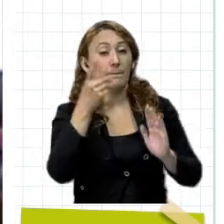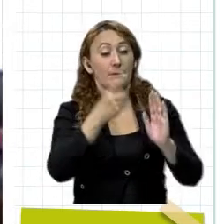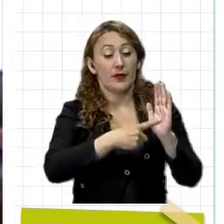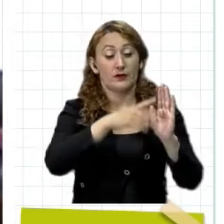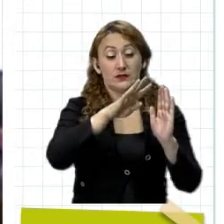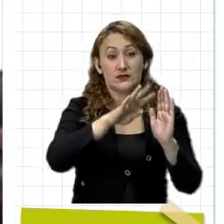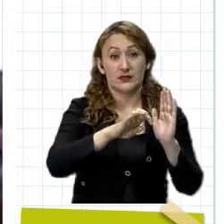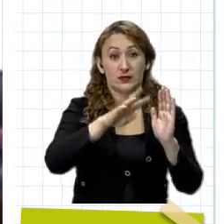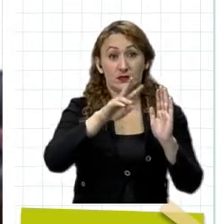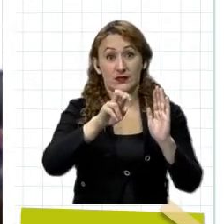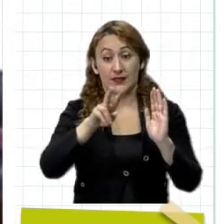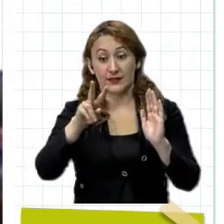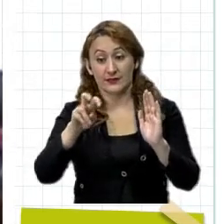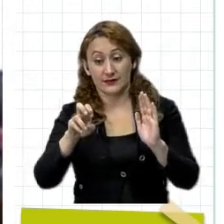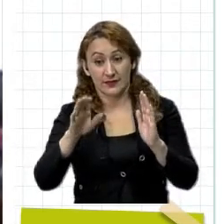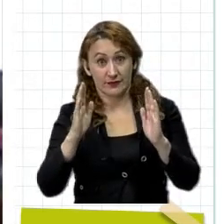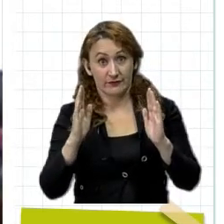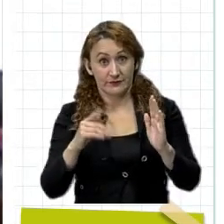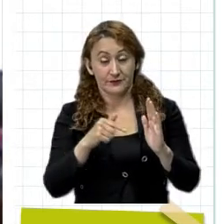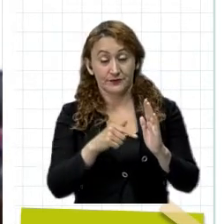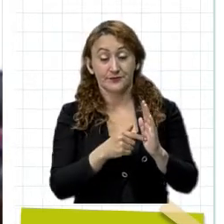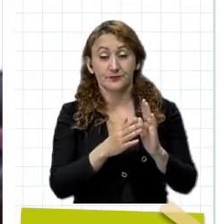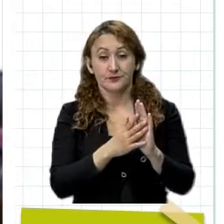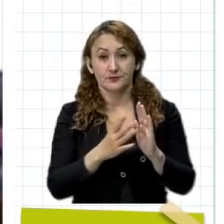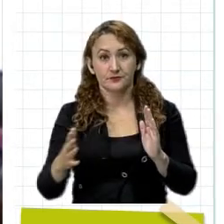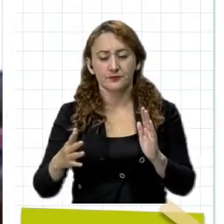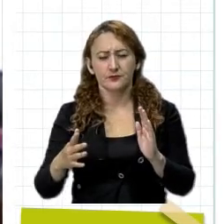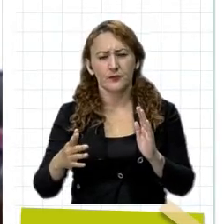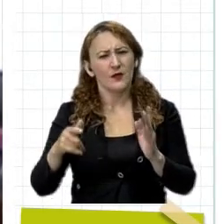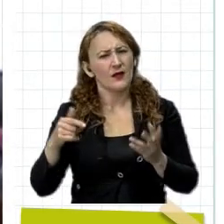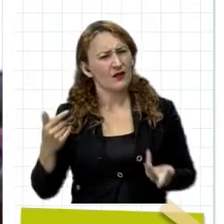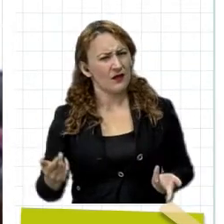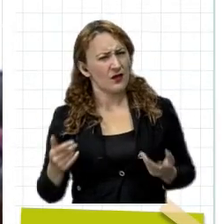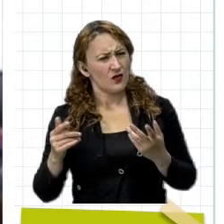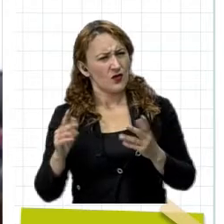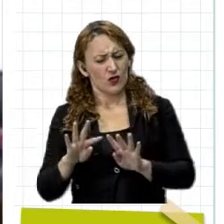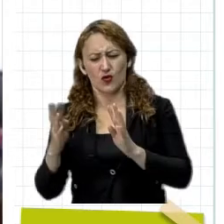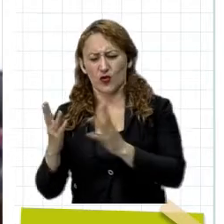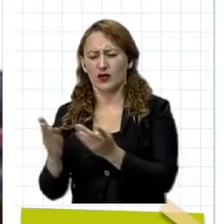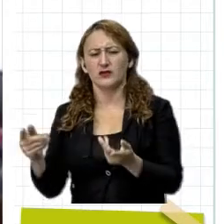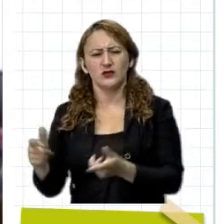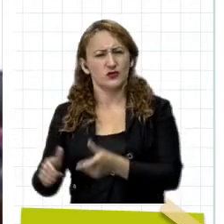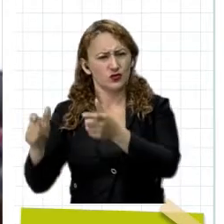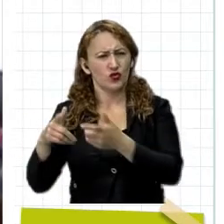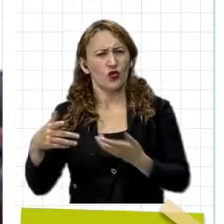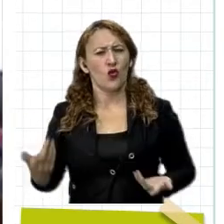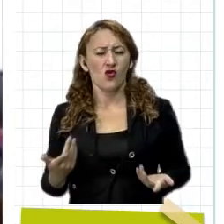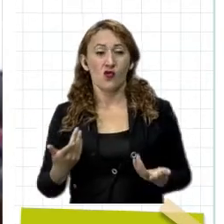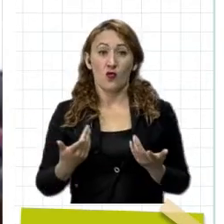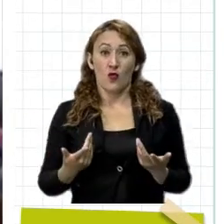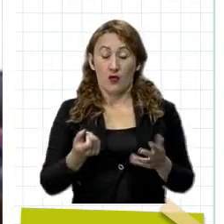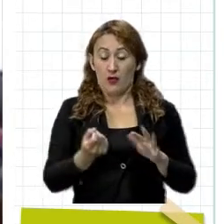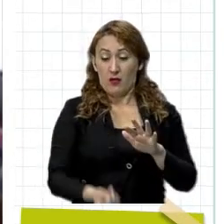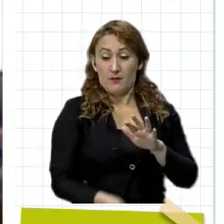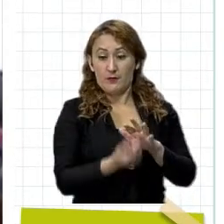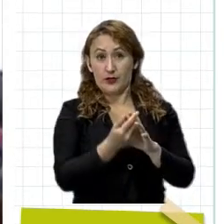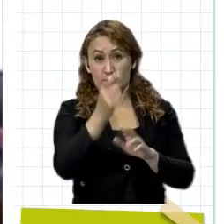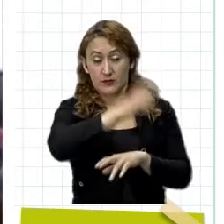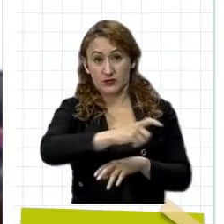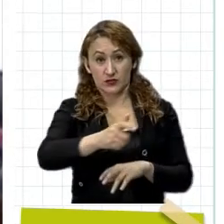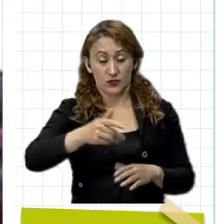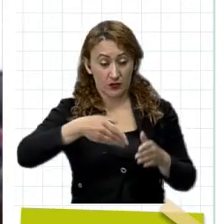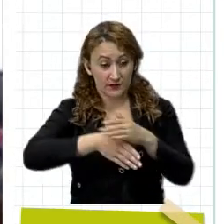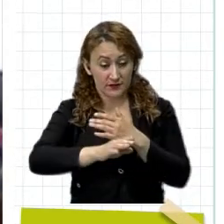1977. Una novedad de este congreso fue señalar que esta educación no debía provenir únicamente de quienes habían podido acceder a la